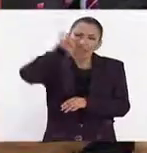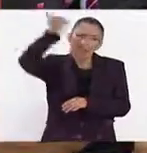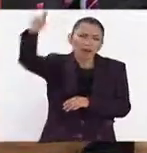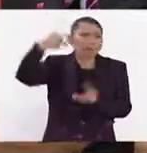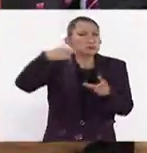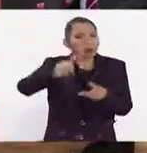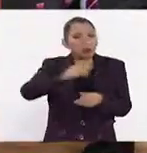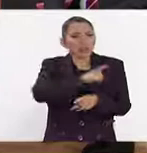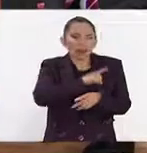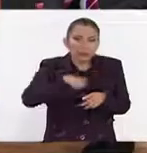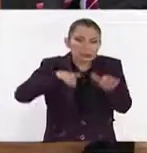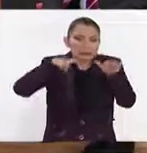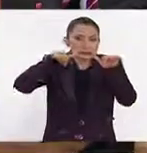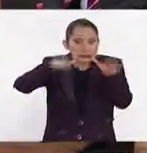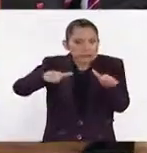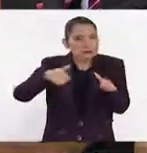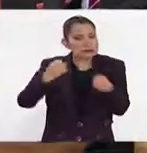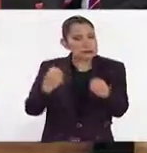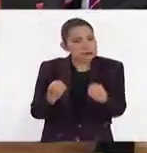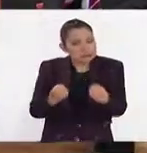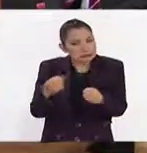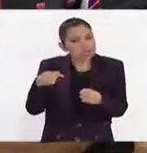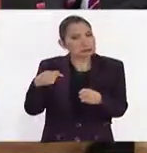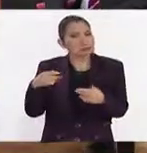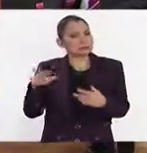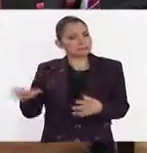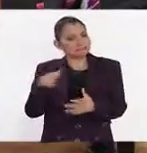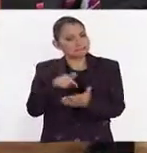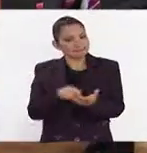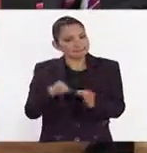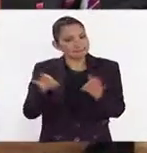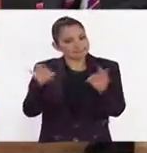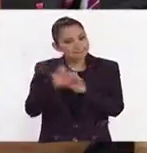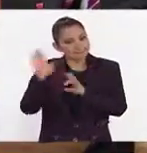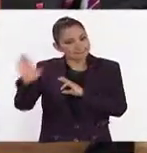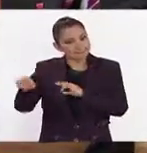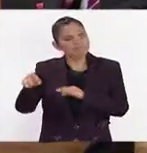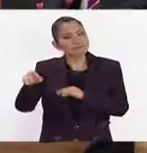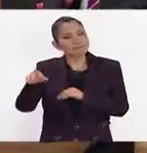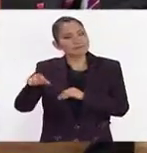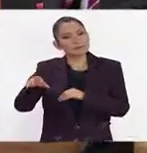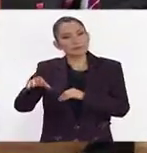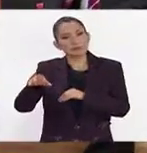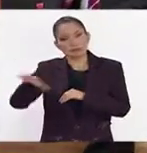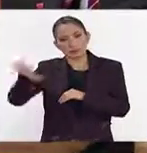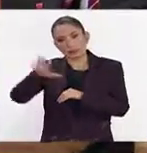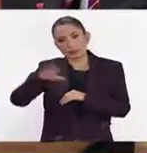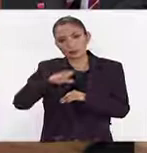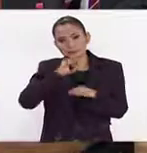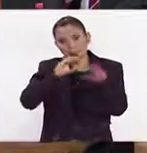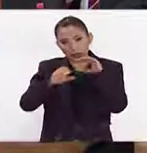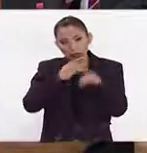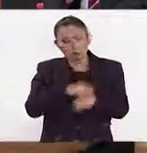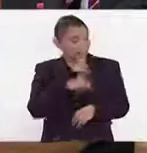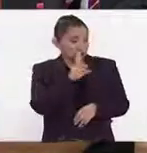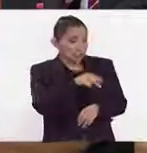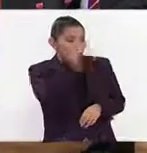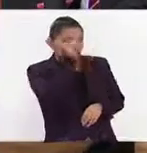que deberían de estar también ocupando lugares importantes dentro de los medios. Estoy